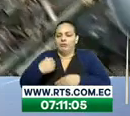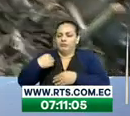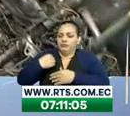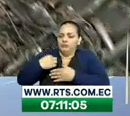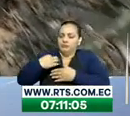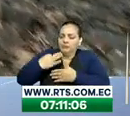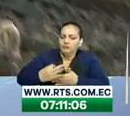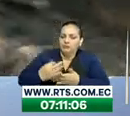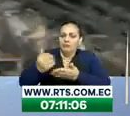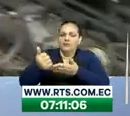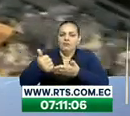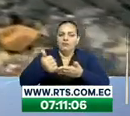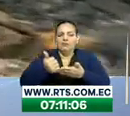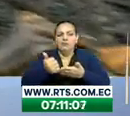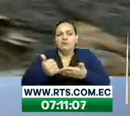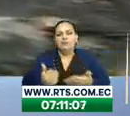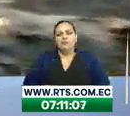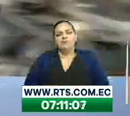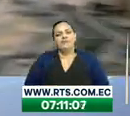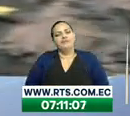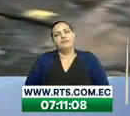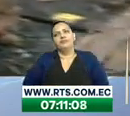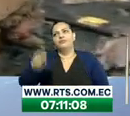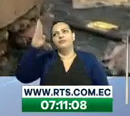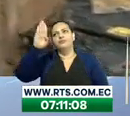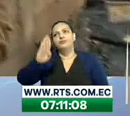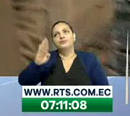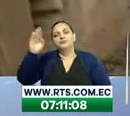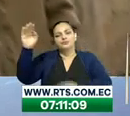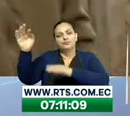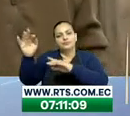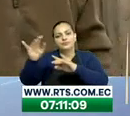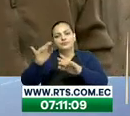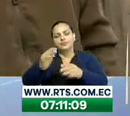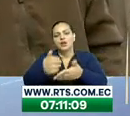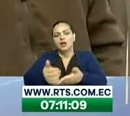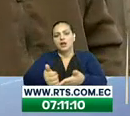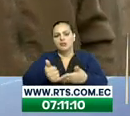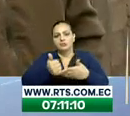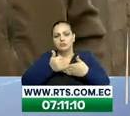utilizar por aquel Dios Todopoderoso, mi número de contacto es el